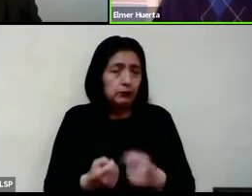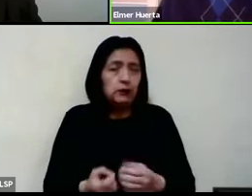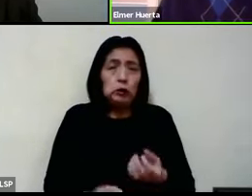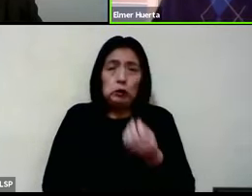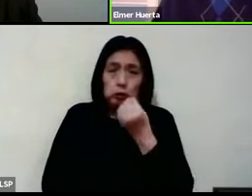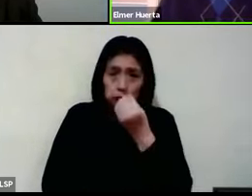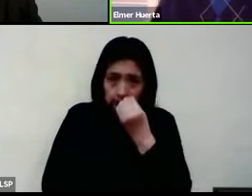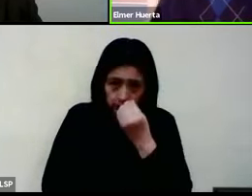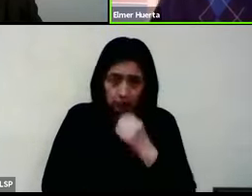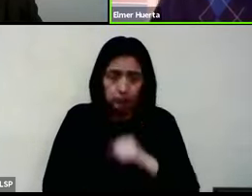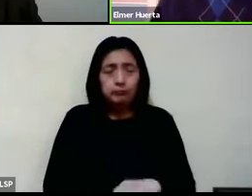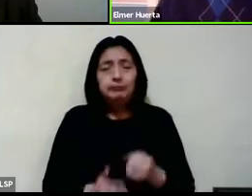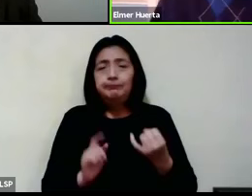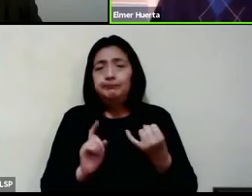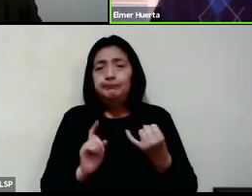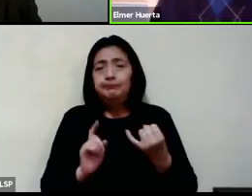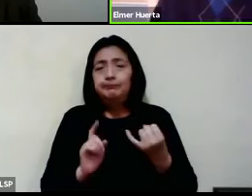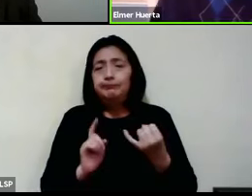Alimentación.